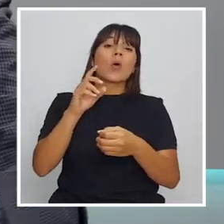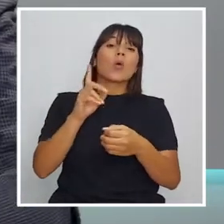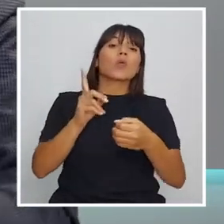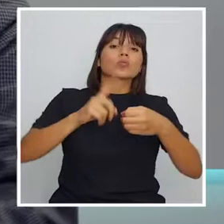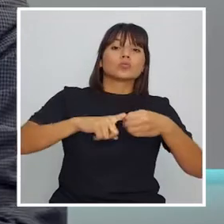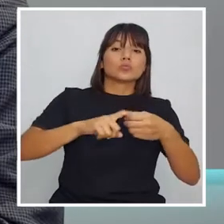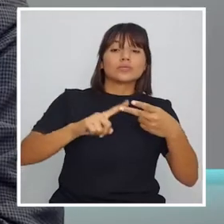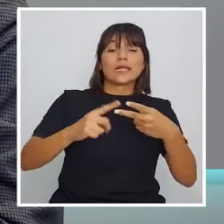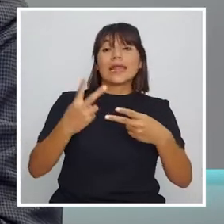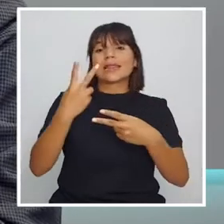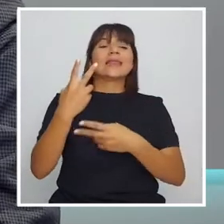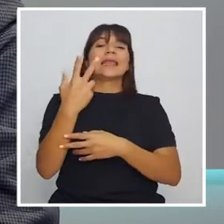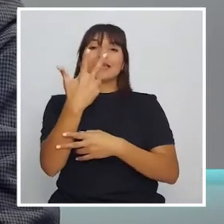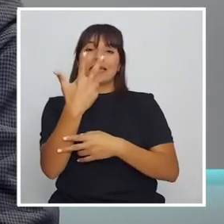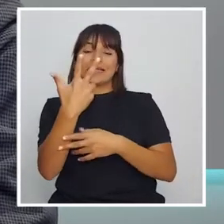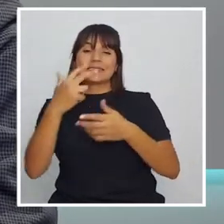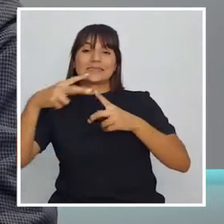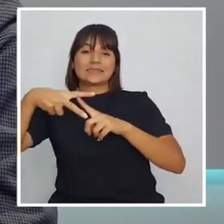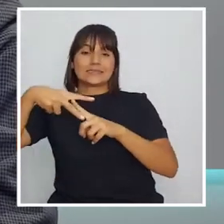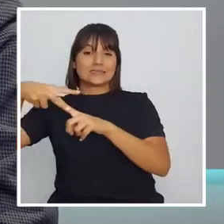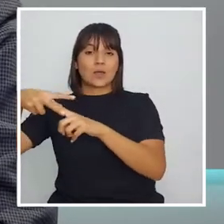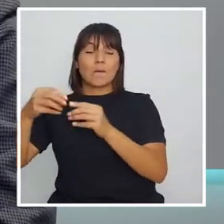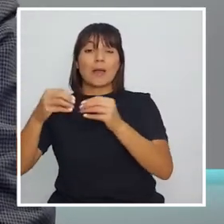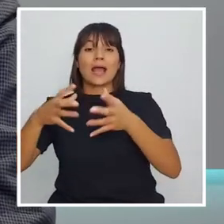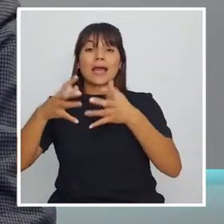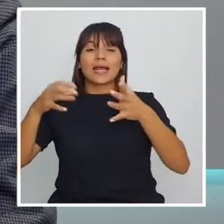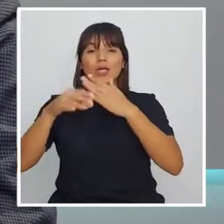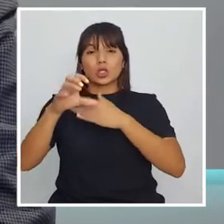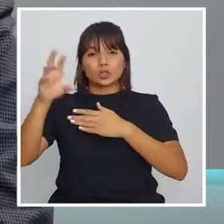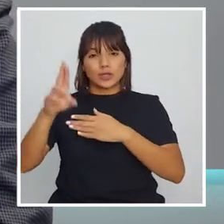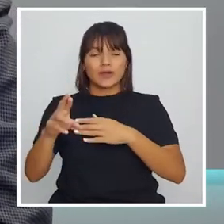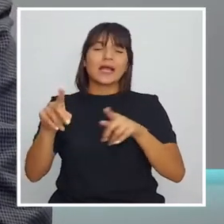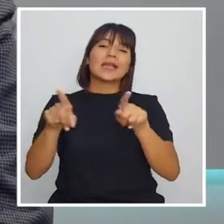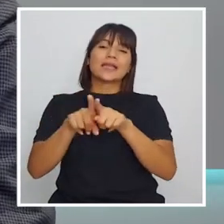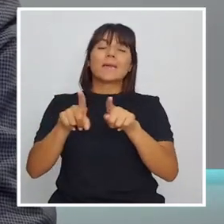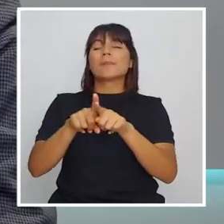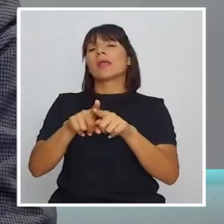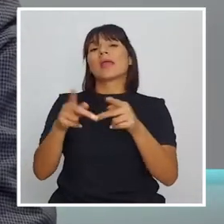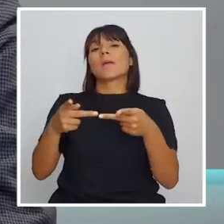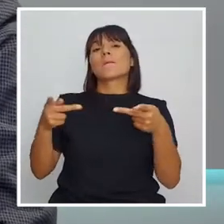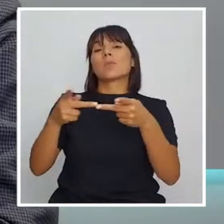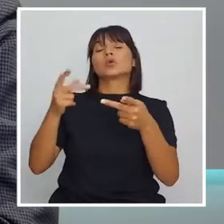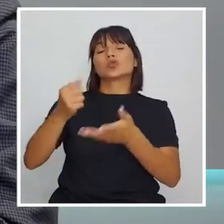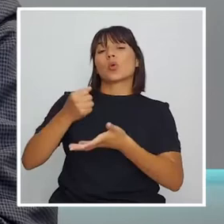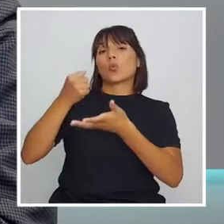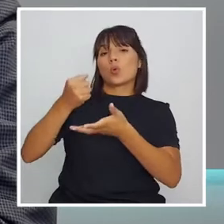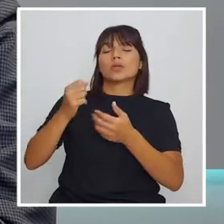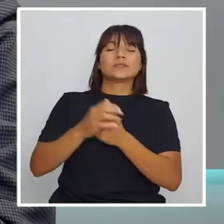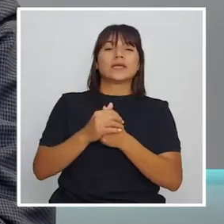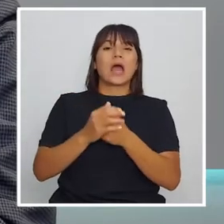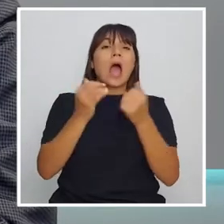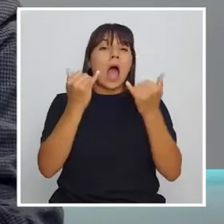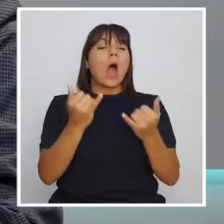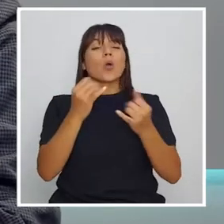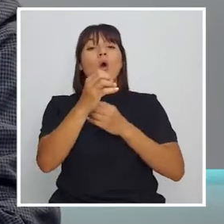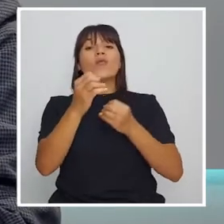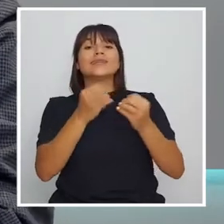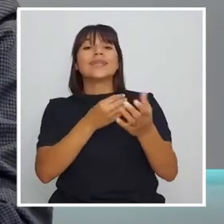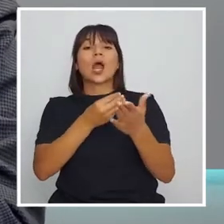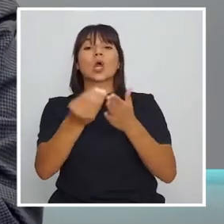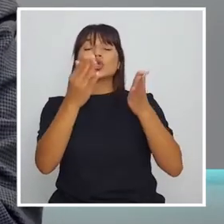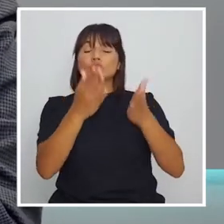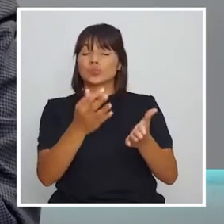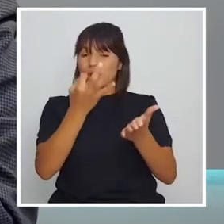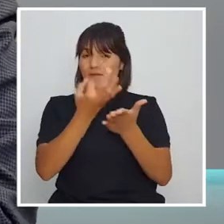están afiliados también los puestos de bolsa. La figura de la oficina del consumidor financiero está prevista para